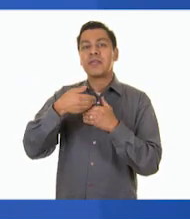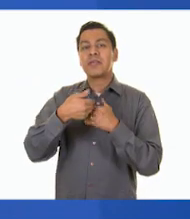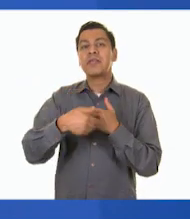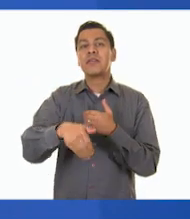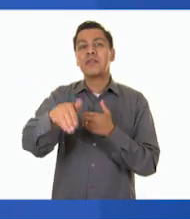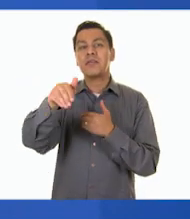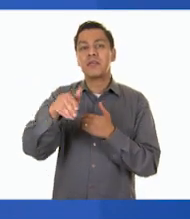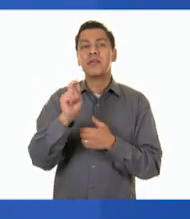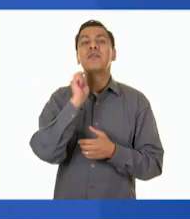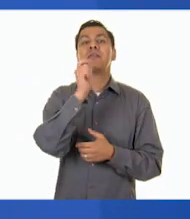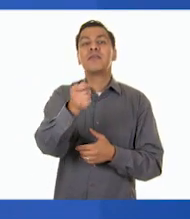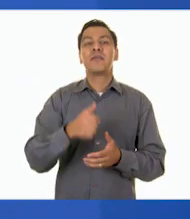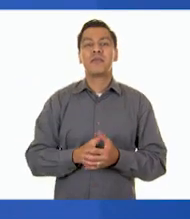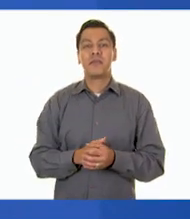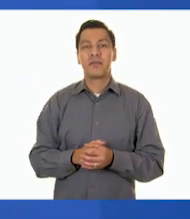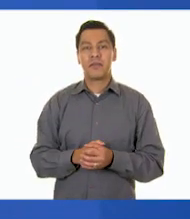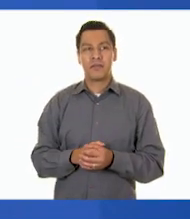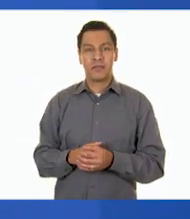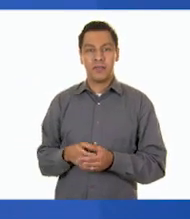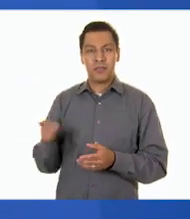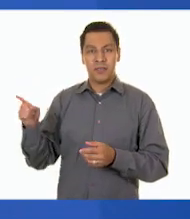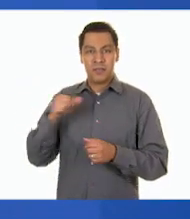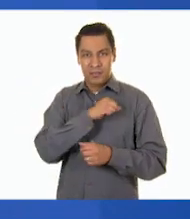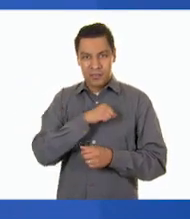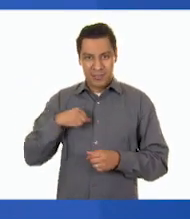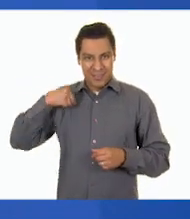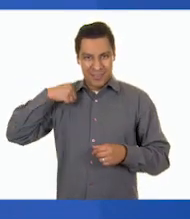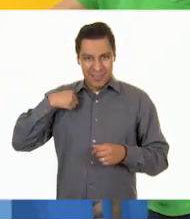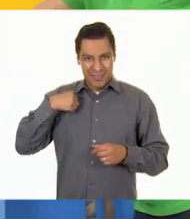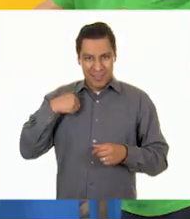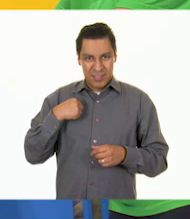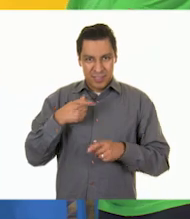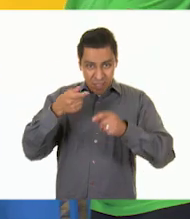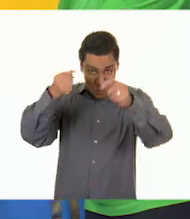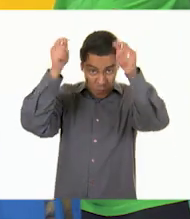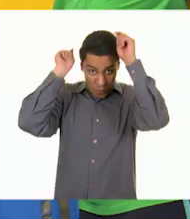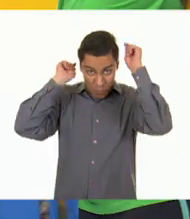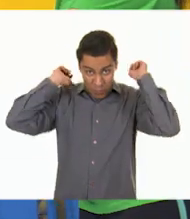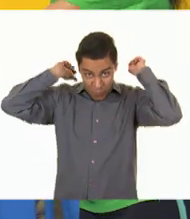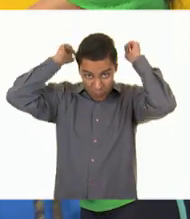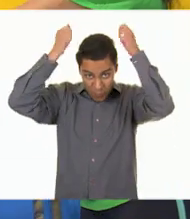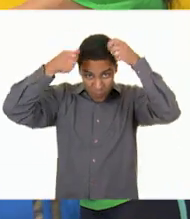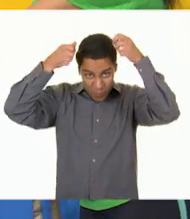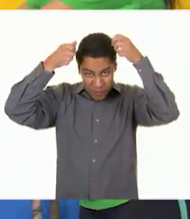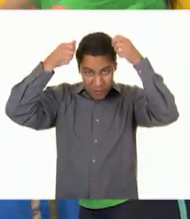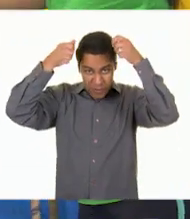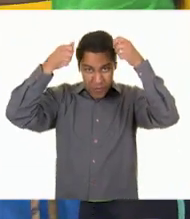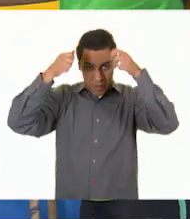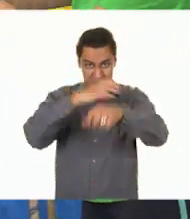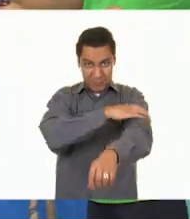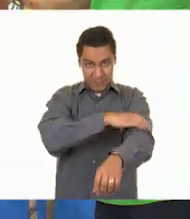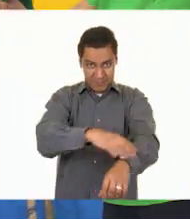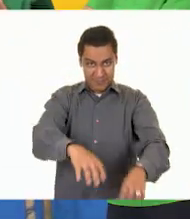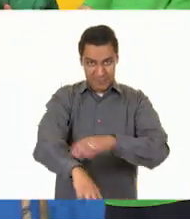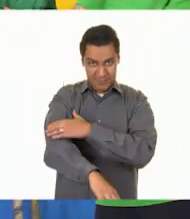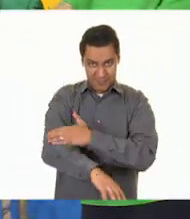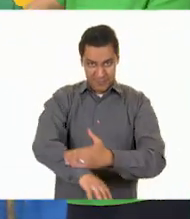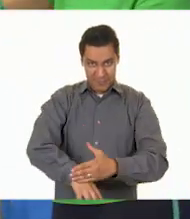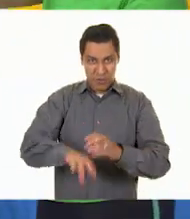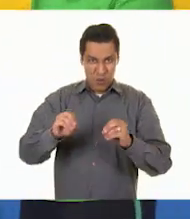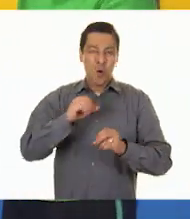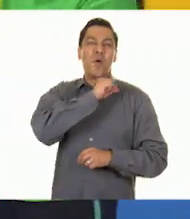sesión del día de hoy son una sudadera de preferencia con gorra de manga larga o playera